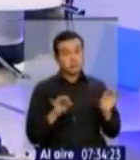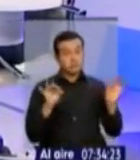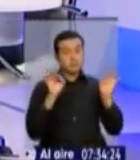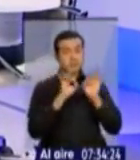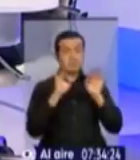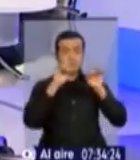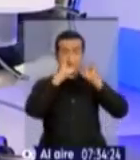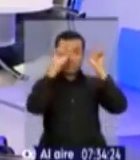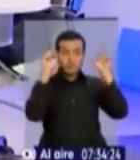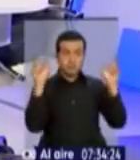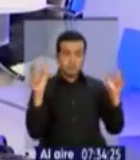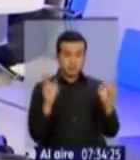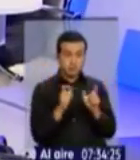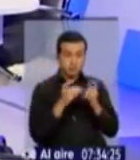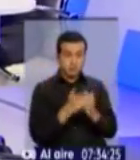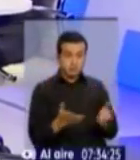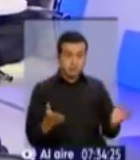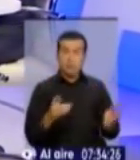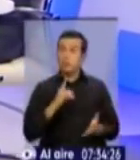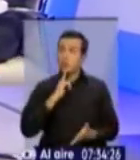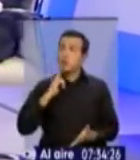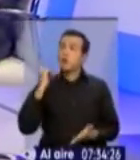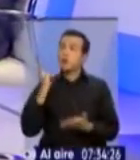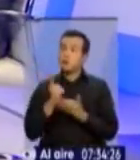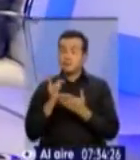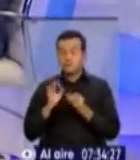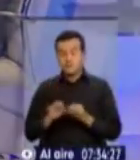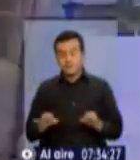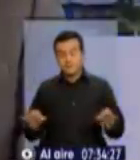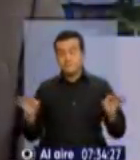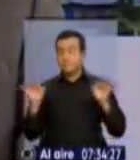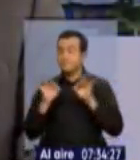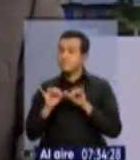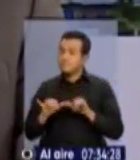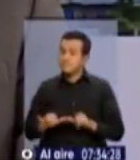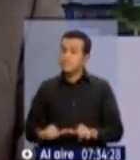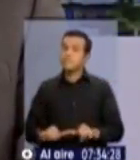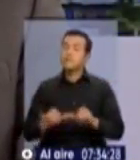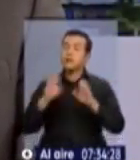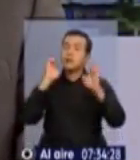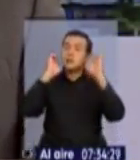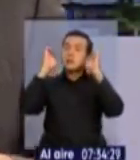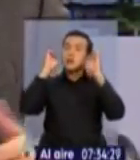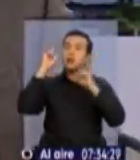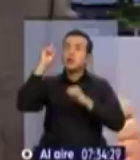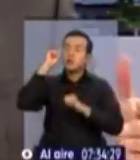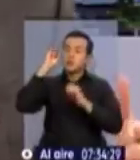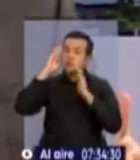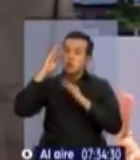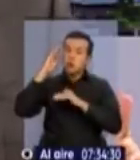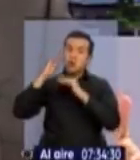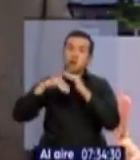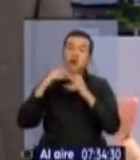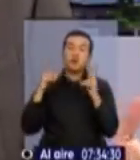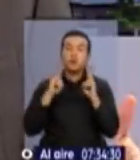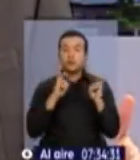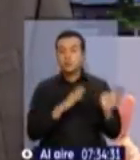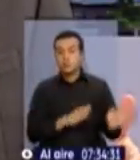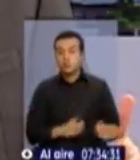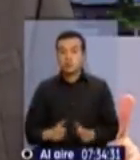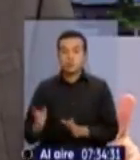mediano y grande por eso es que es importante sostener políticas de estado que en algún momento estuvieron enmarcadas en el tema de la matriz